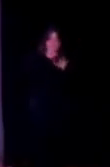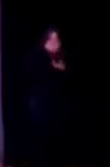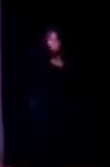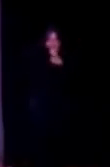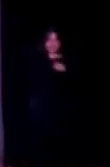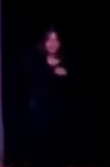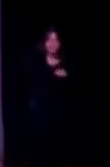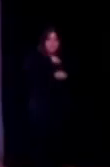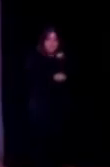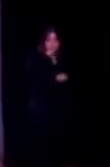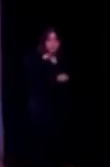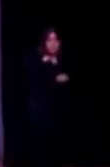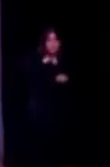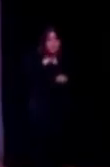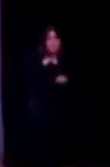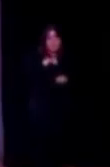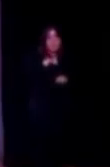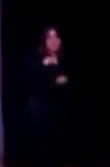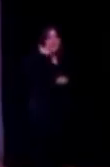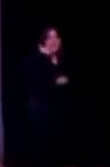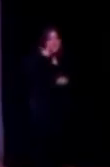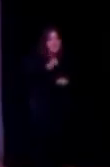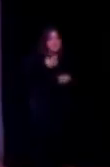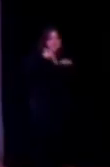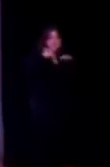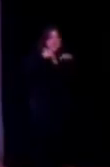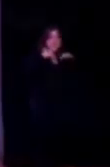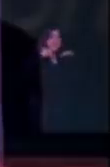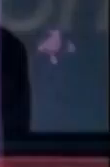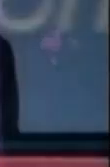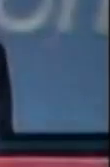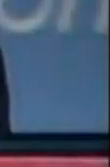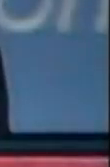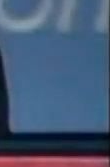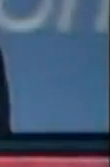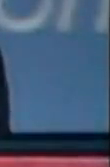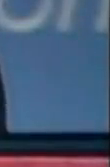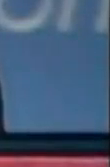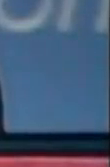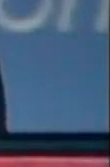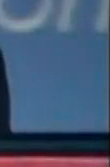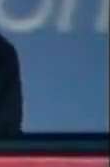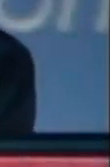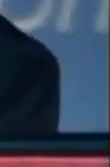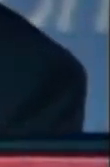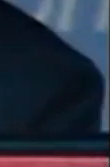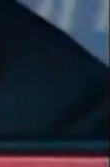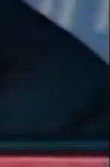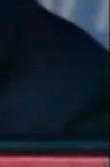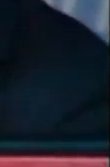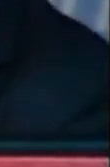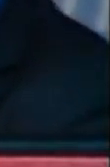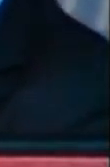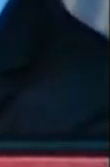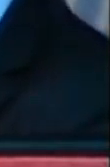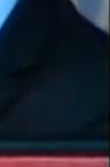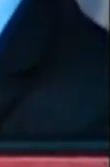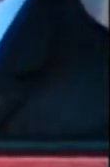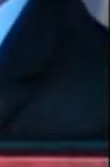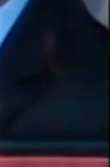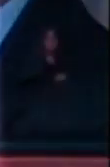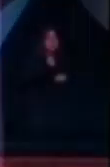personas, los docentes en general, a la hora de hacer la acción educativa. ¿Qué tengo que educar? ¿Qué tengo que enseñar? ¿Cómo tengo que hacerlo? ¿Por qué tengo que hacerlo?